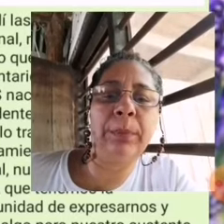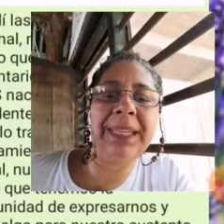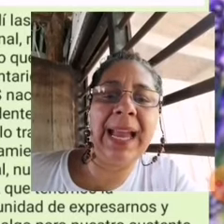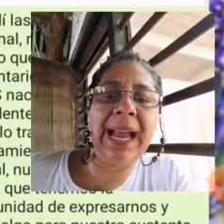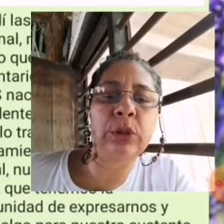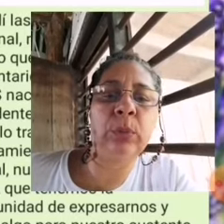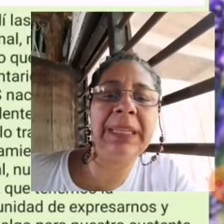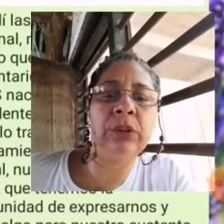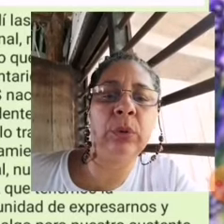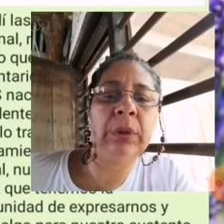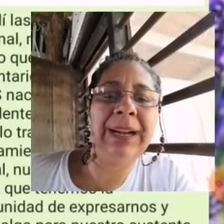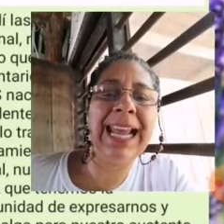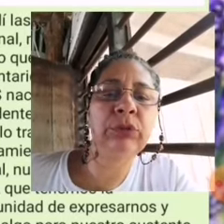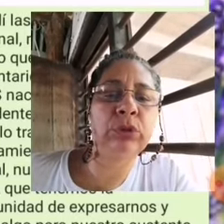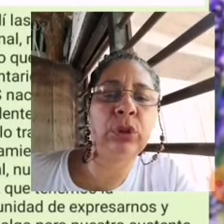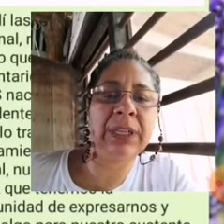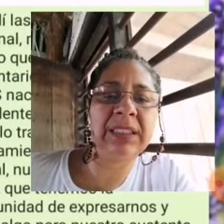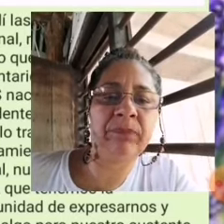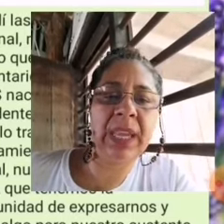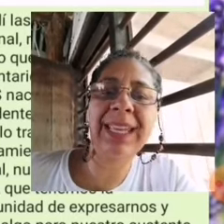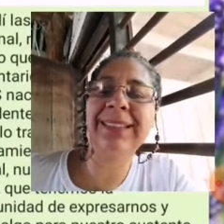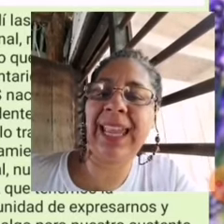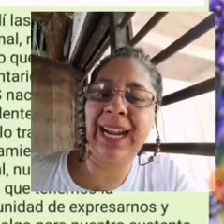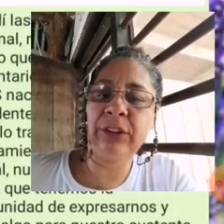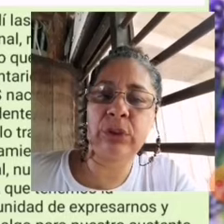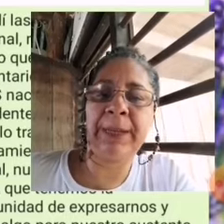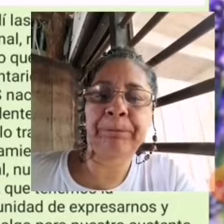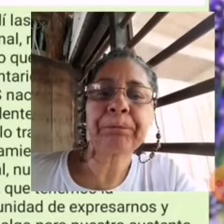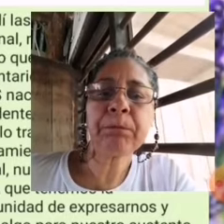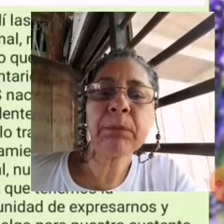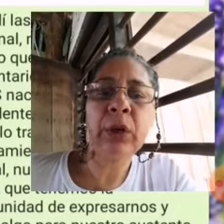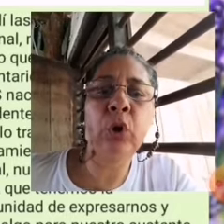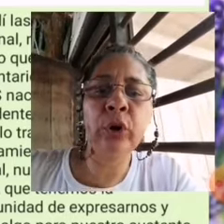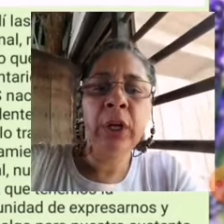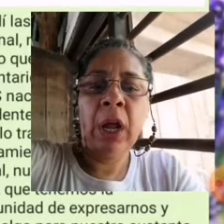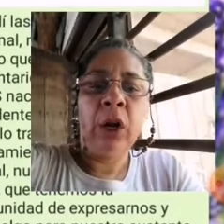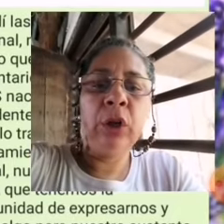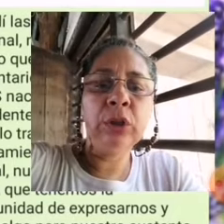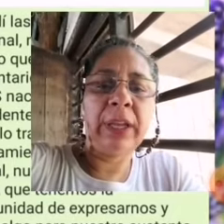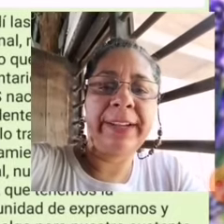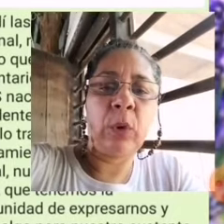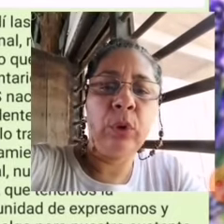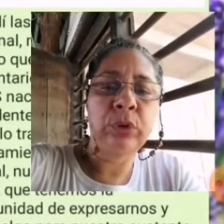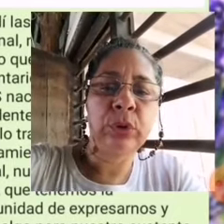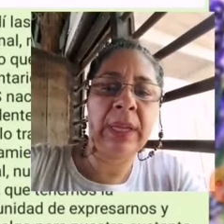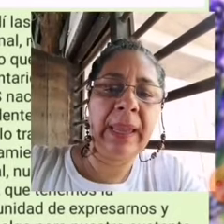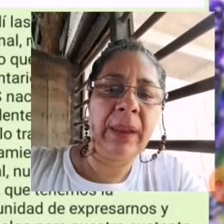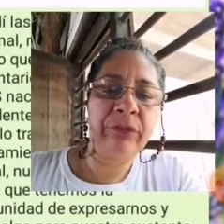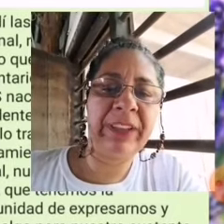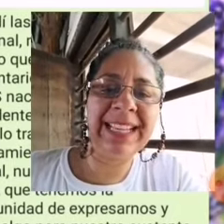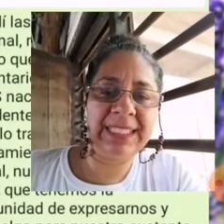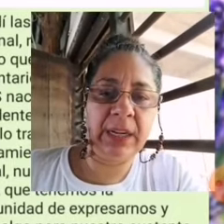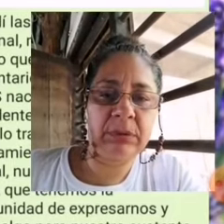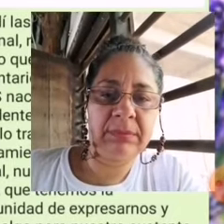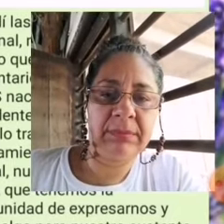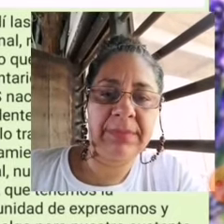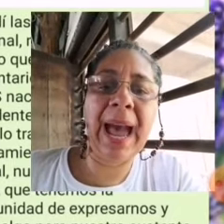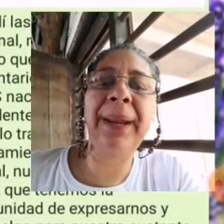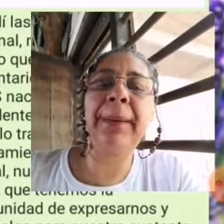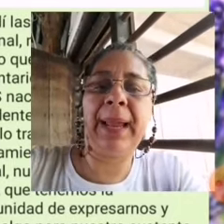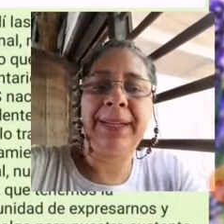la economía, asumiendo las funciones e integrándose con los recursos